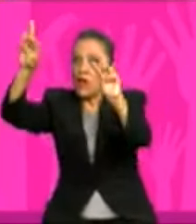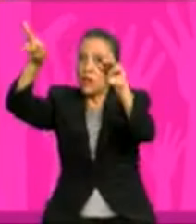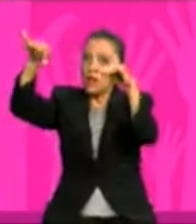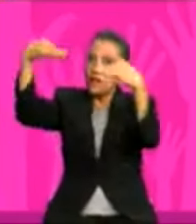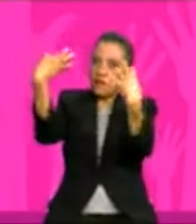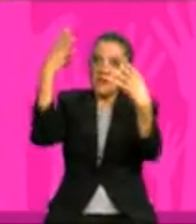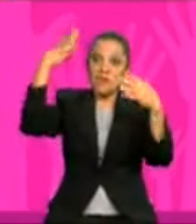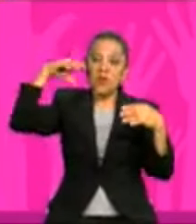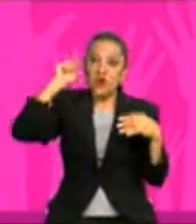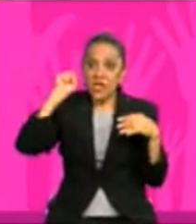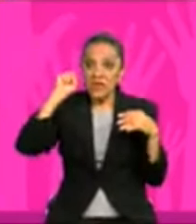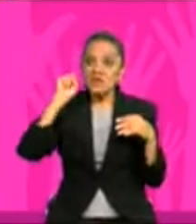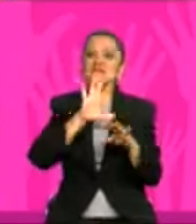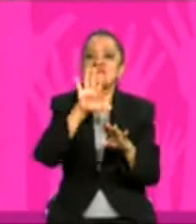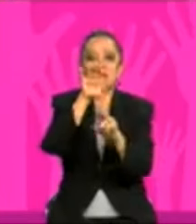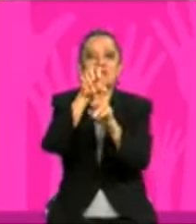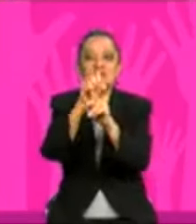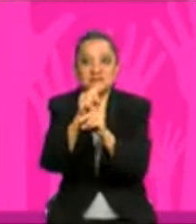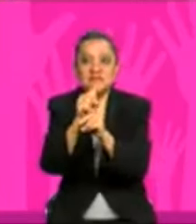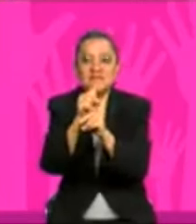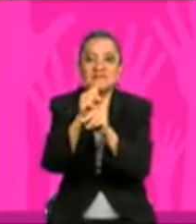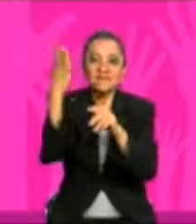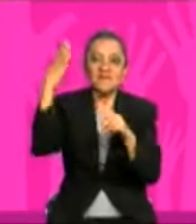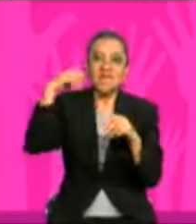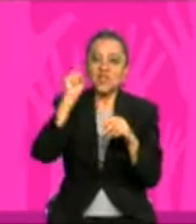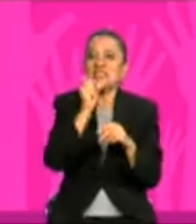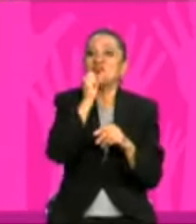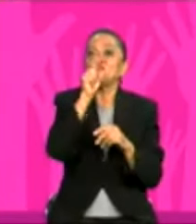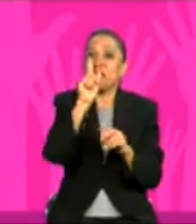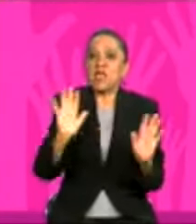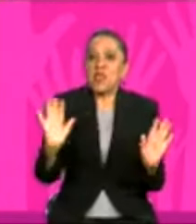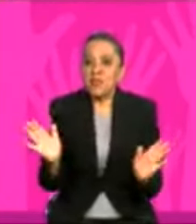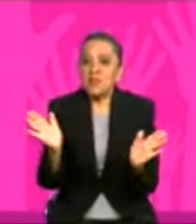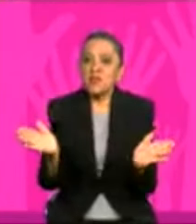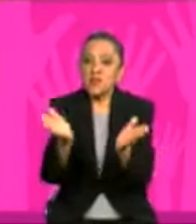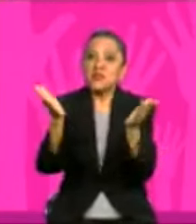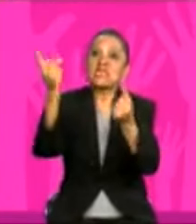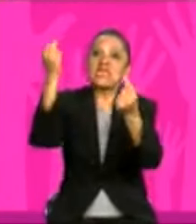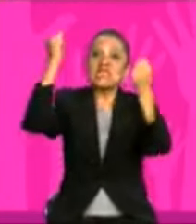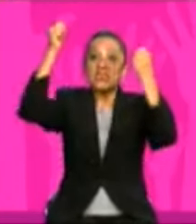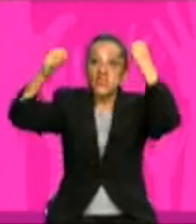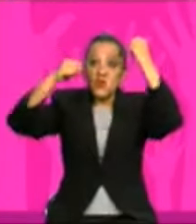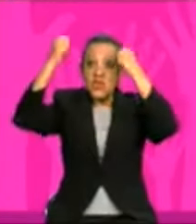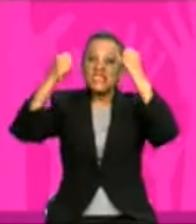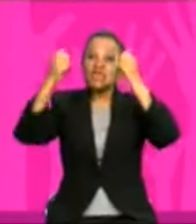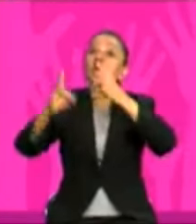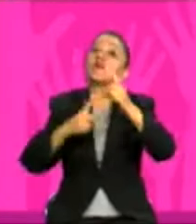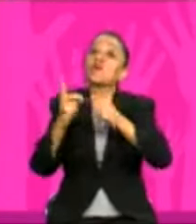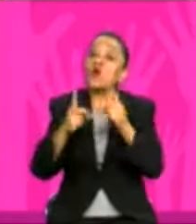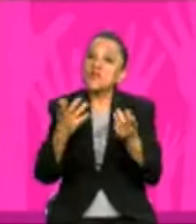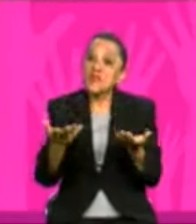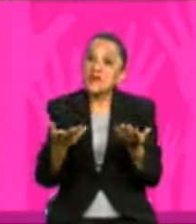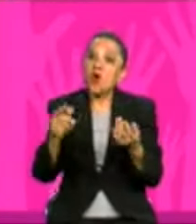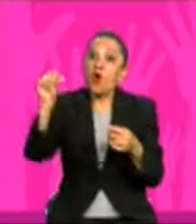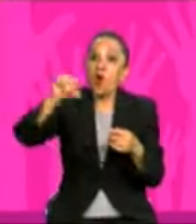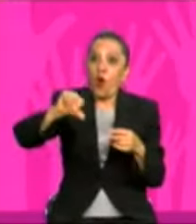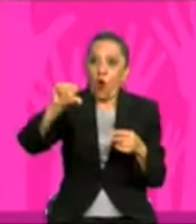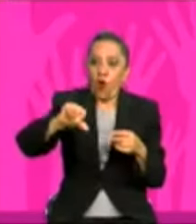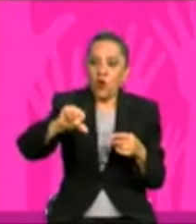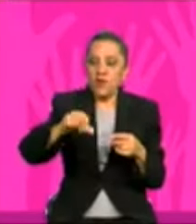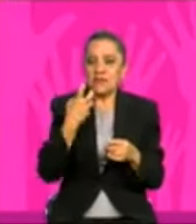Morelos. Vamos a lograr que Morelos también impulsa el turismo deportivo. Hoy nuestro